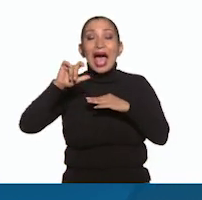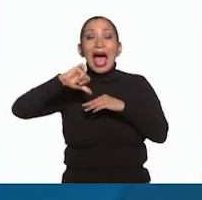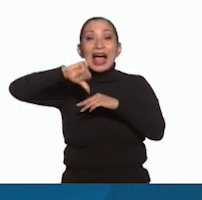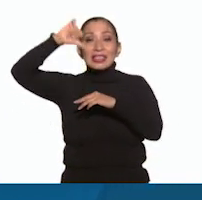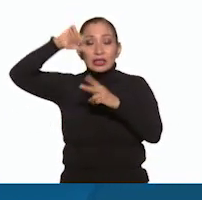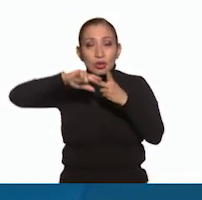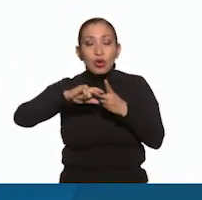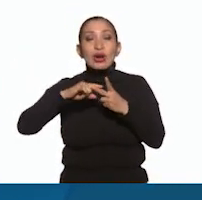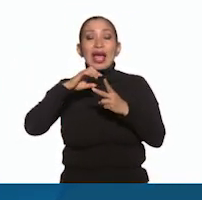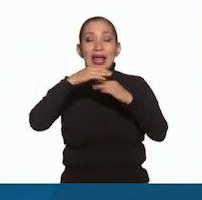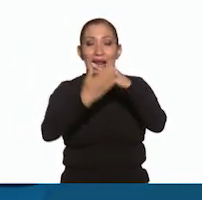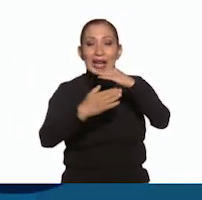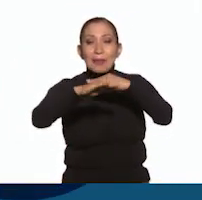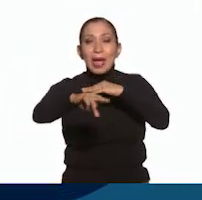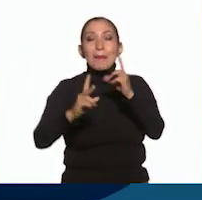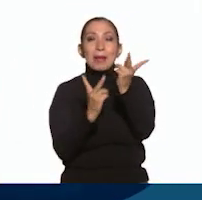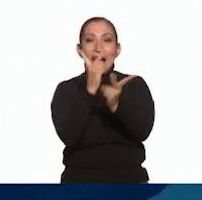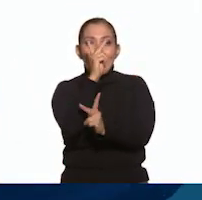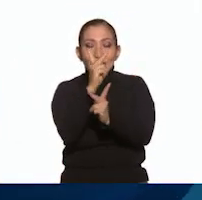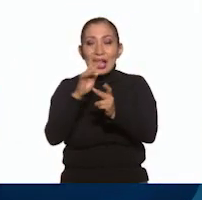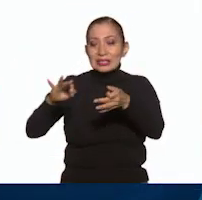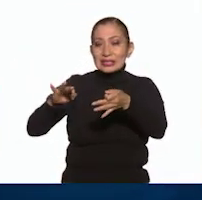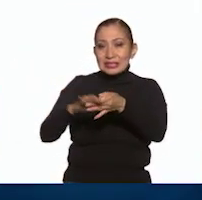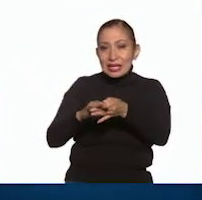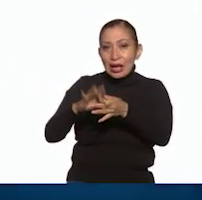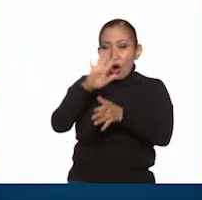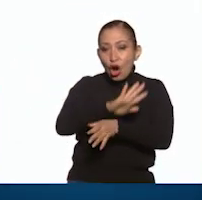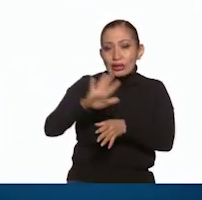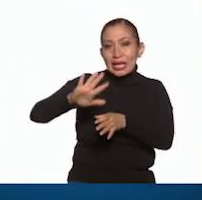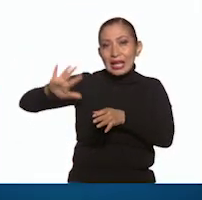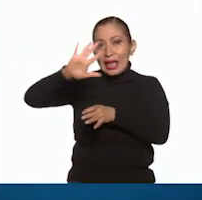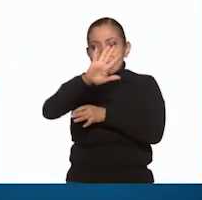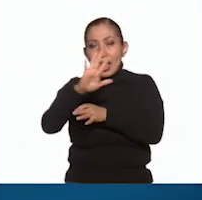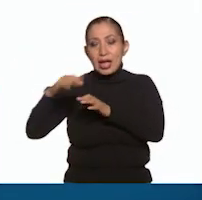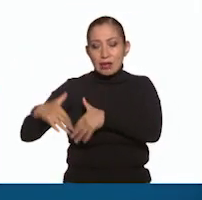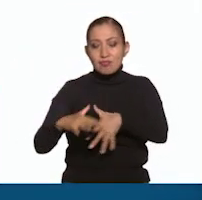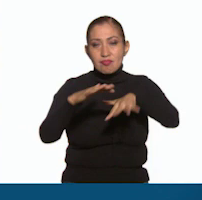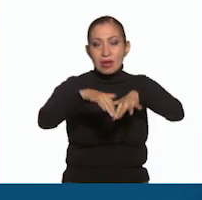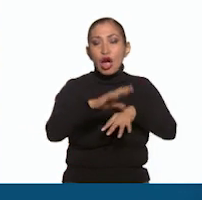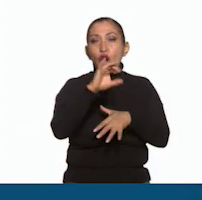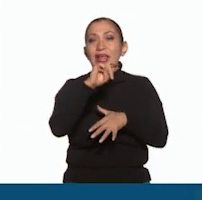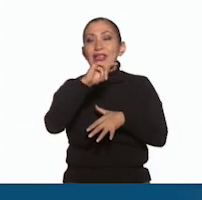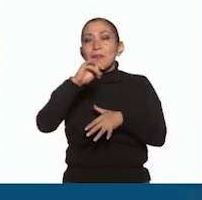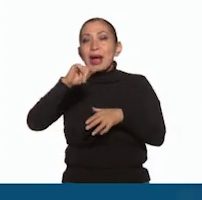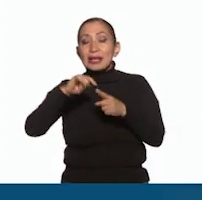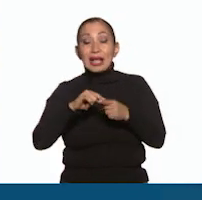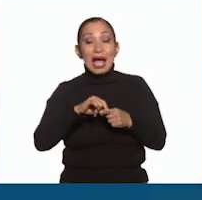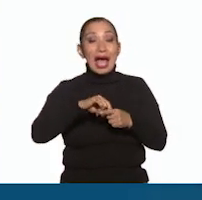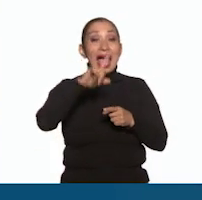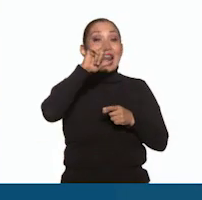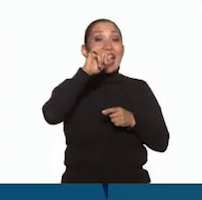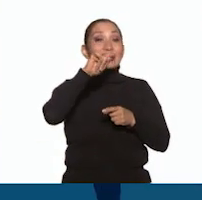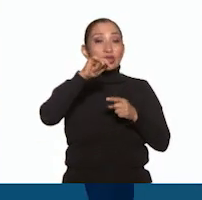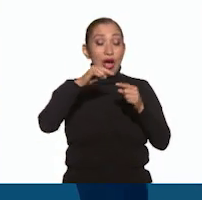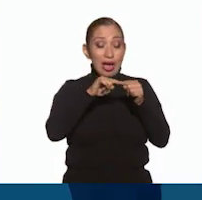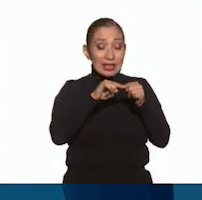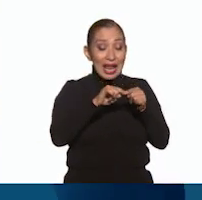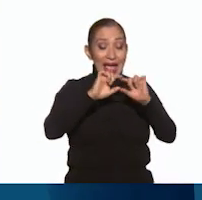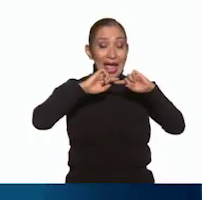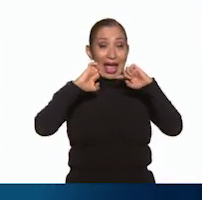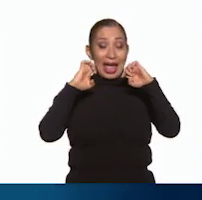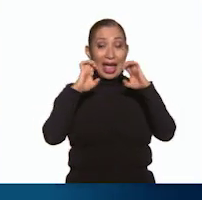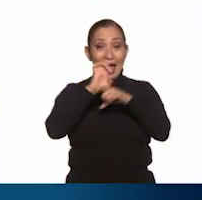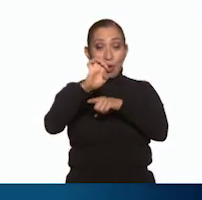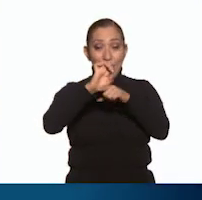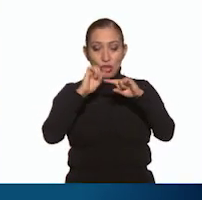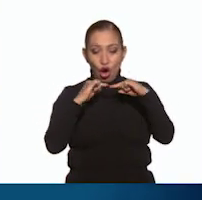relieve, vegetación, continentalidad y corrientes marinas. La latitud es la distancia entre el ecuador